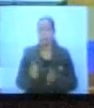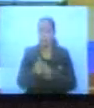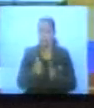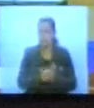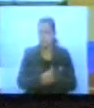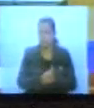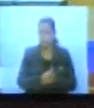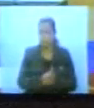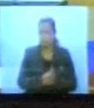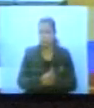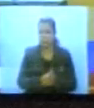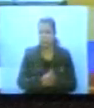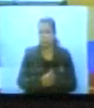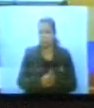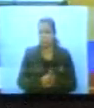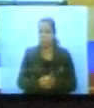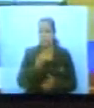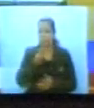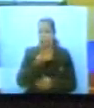artículo